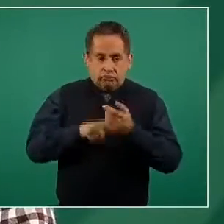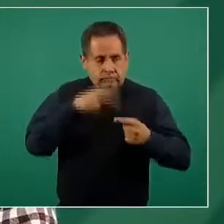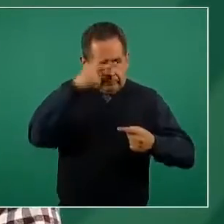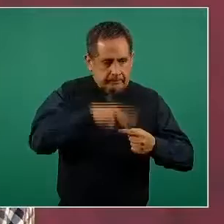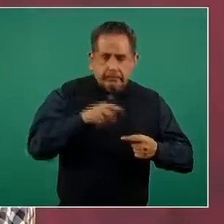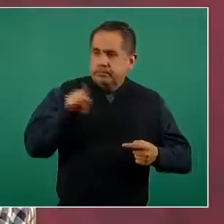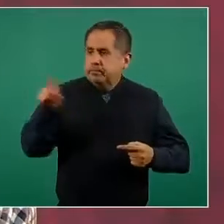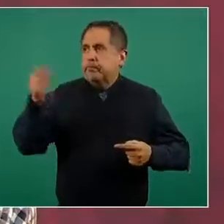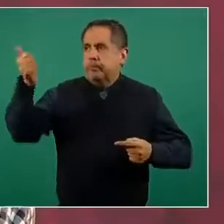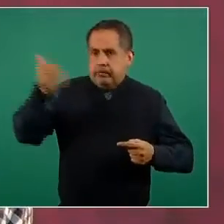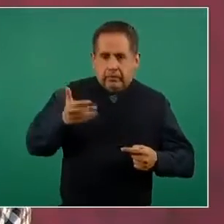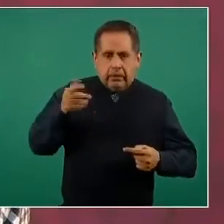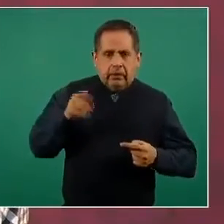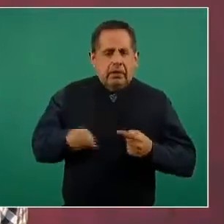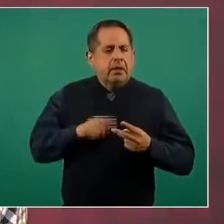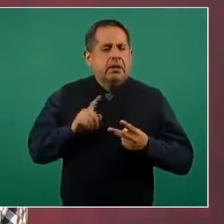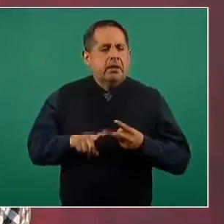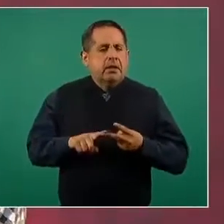en Leomont.